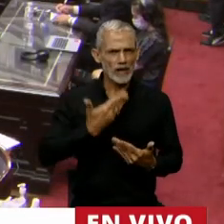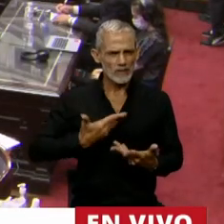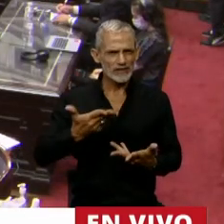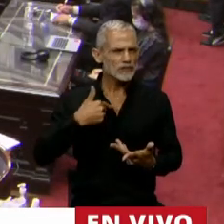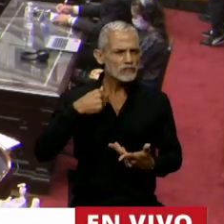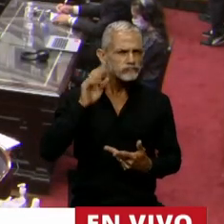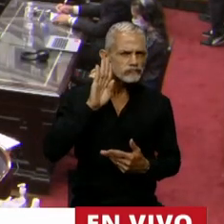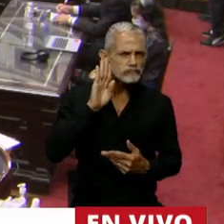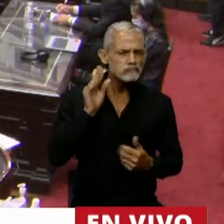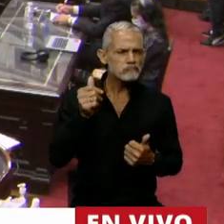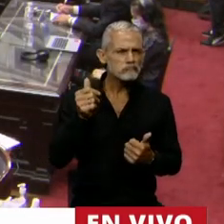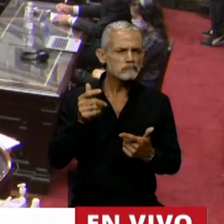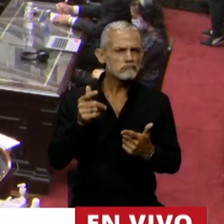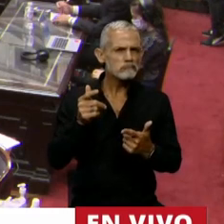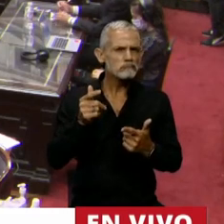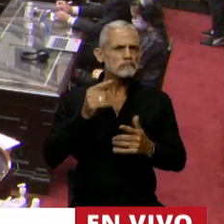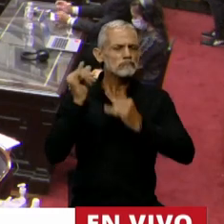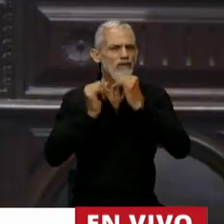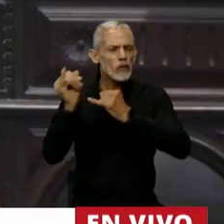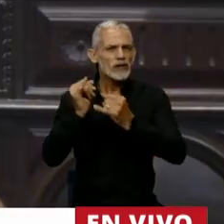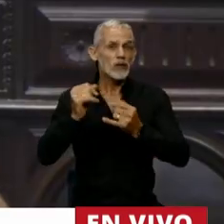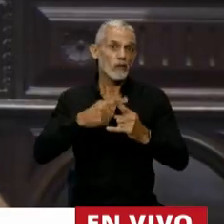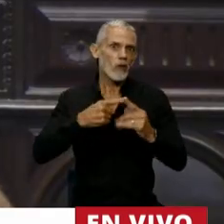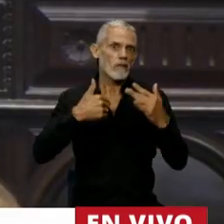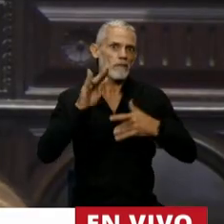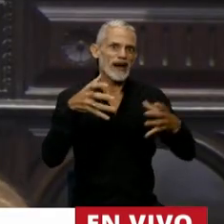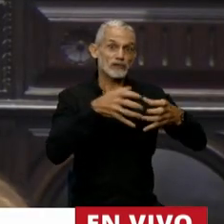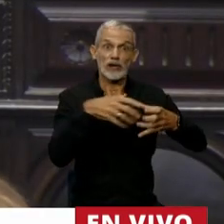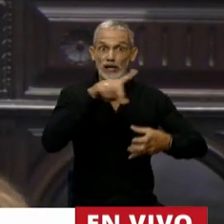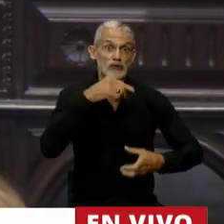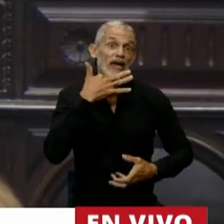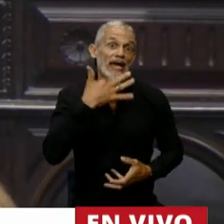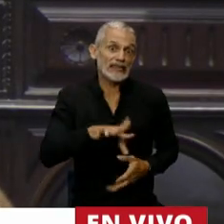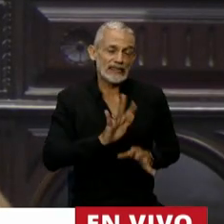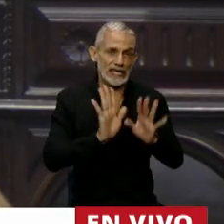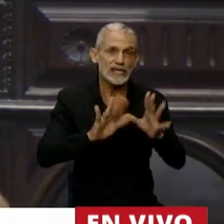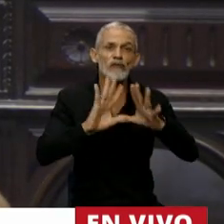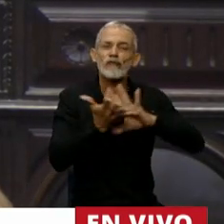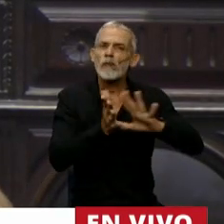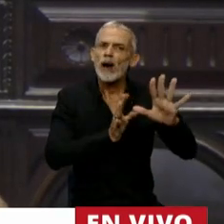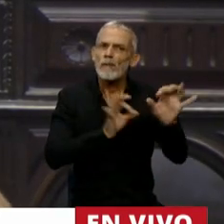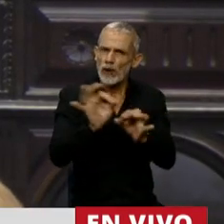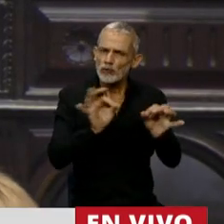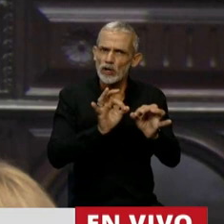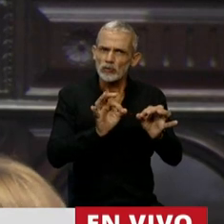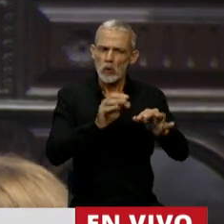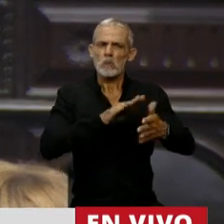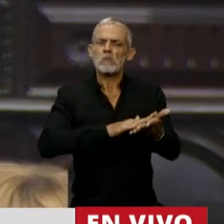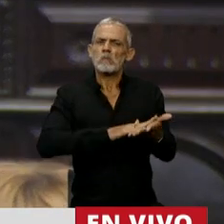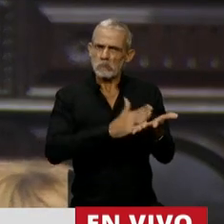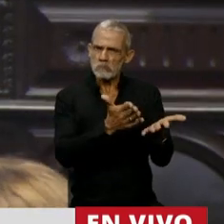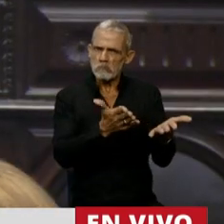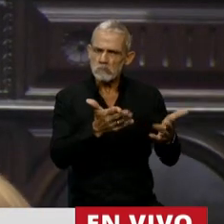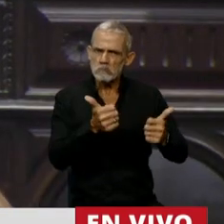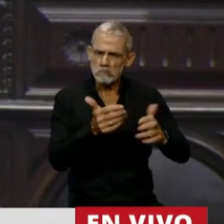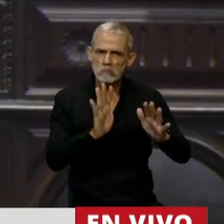los miembros informantes por la mayoría exponer lo que ellos entienden como el concepto de este proyecto. Y creo que